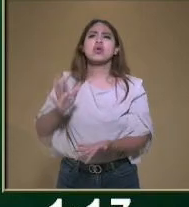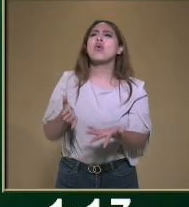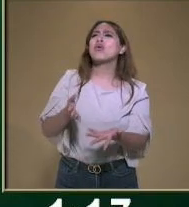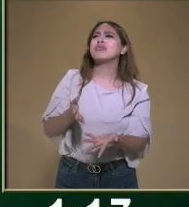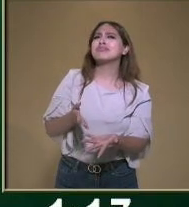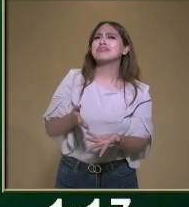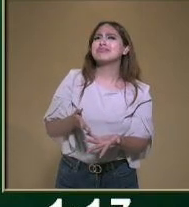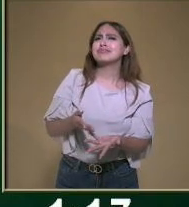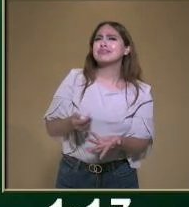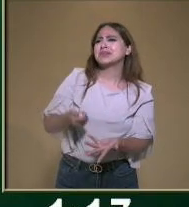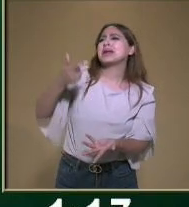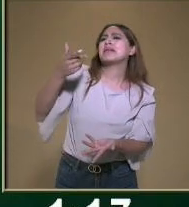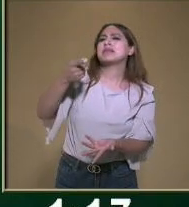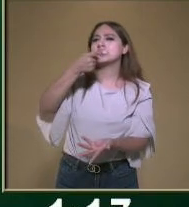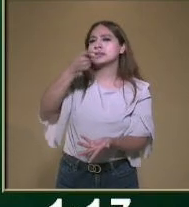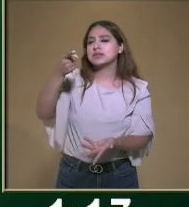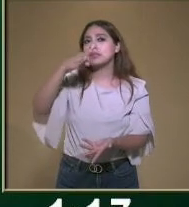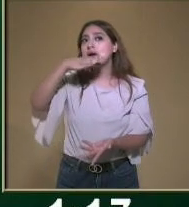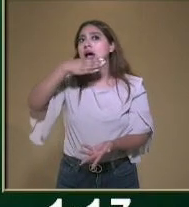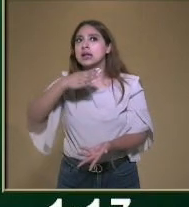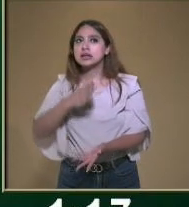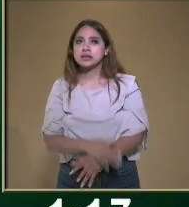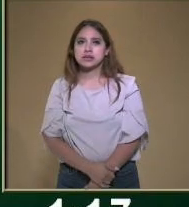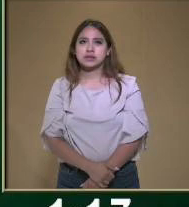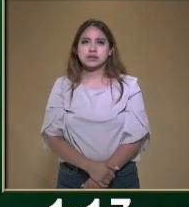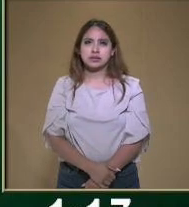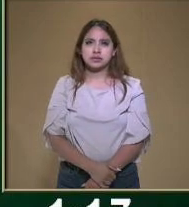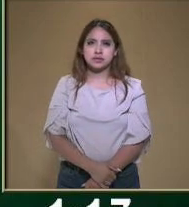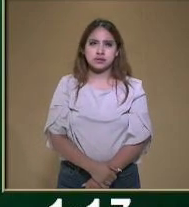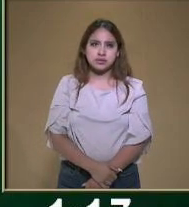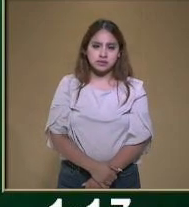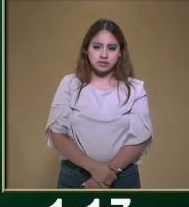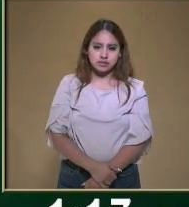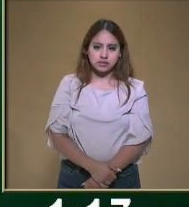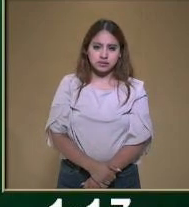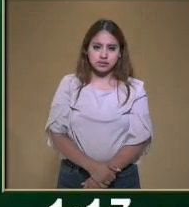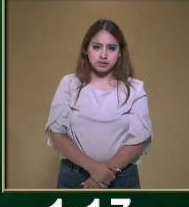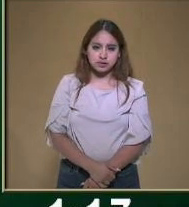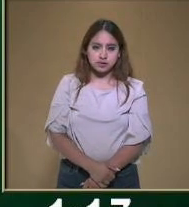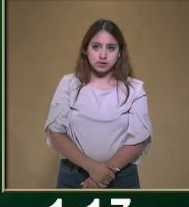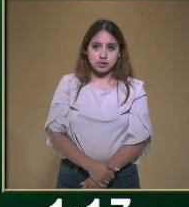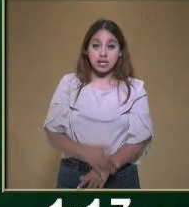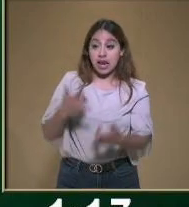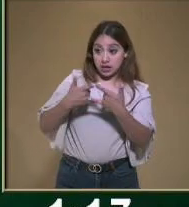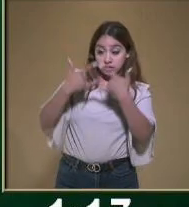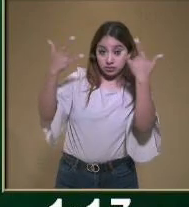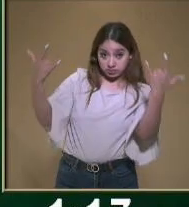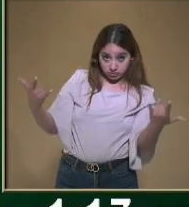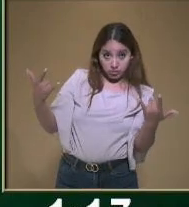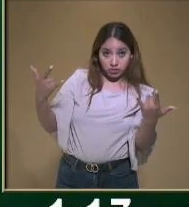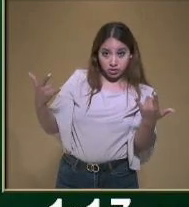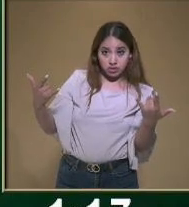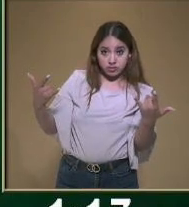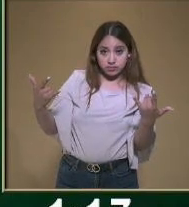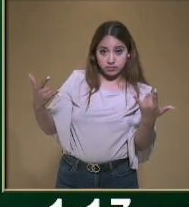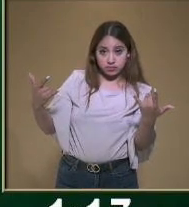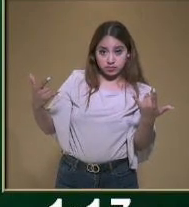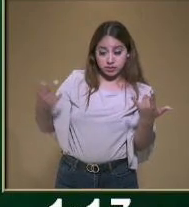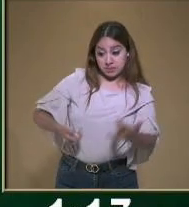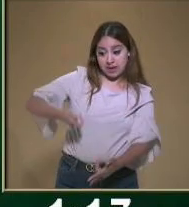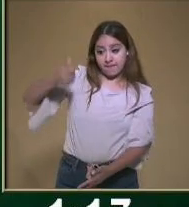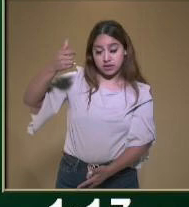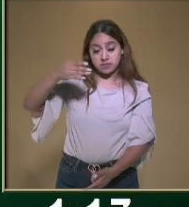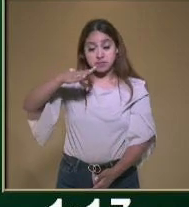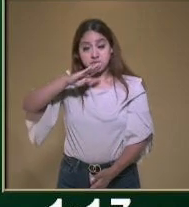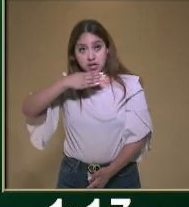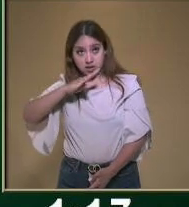maíz? Así es, maestra. Bueno, y como existen muchas historias del origen del maíz, bueno, aquí vamos a presentar a